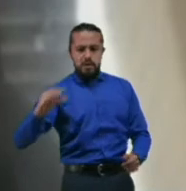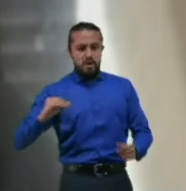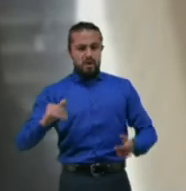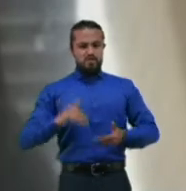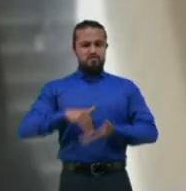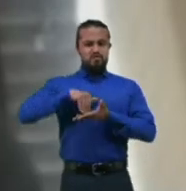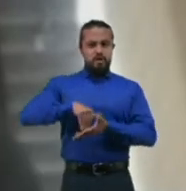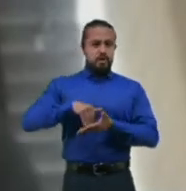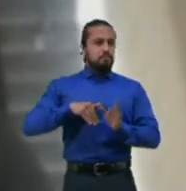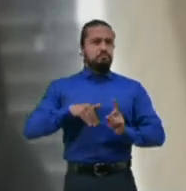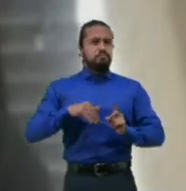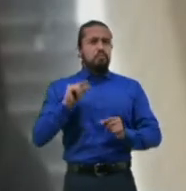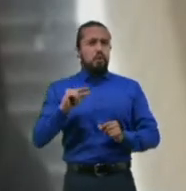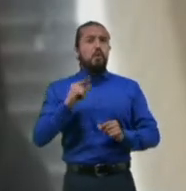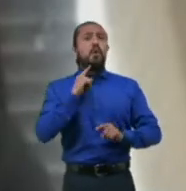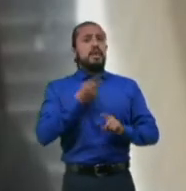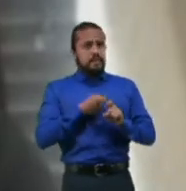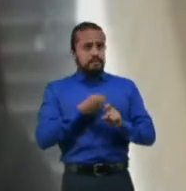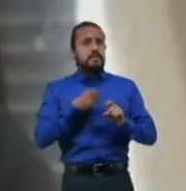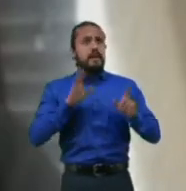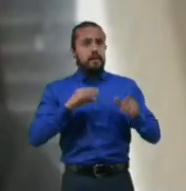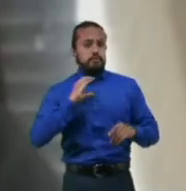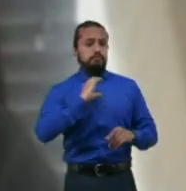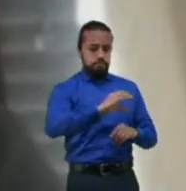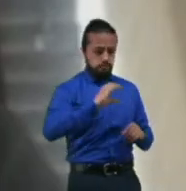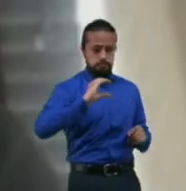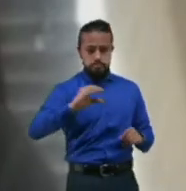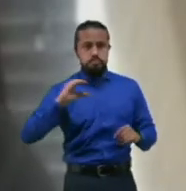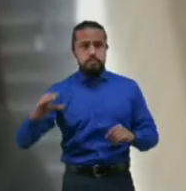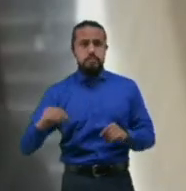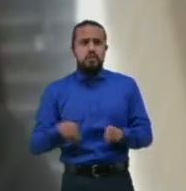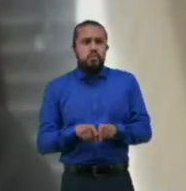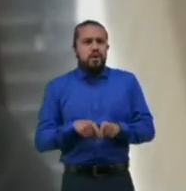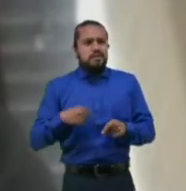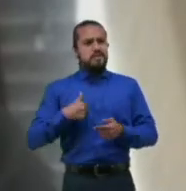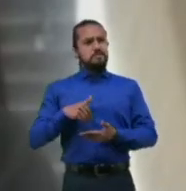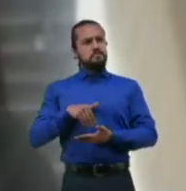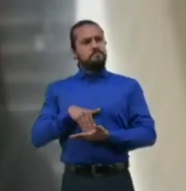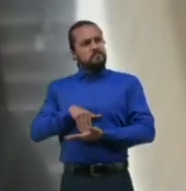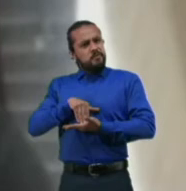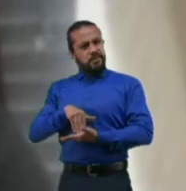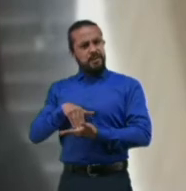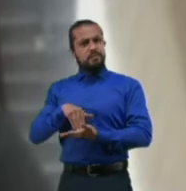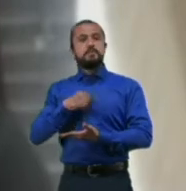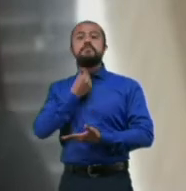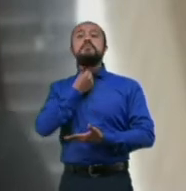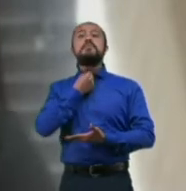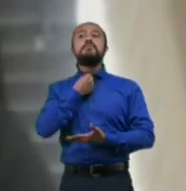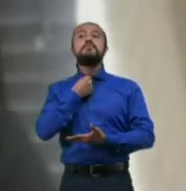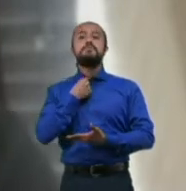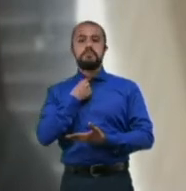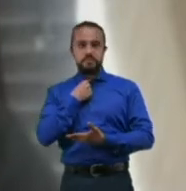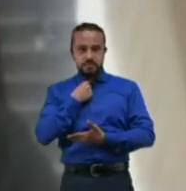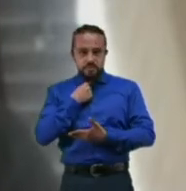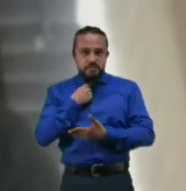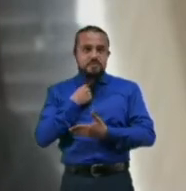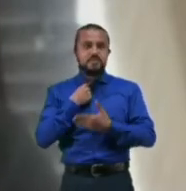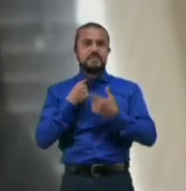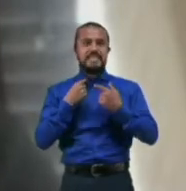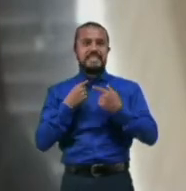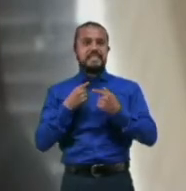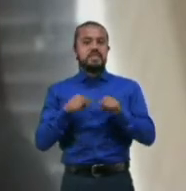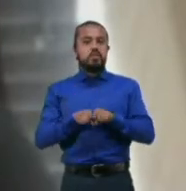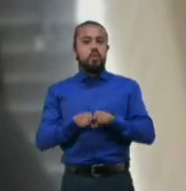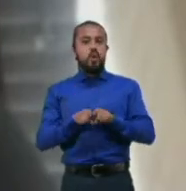competitiva, sin tener cómo algunas veces. Eso te fortalece el esófago y te da un poquito de callo para